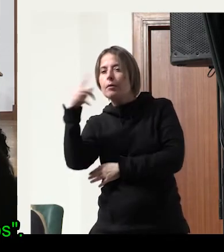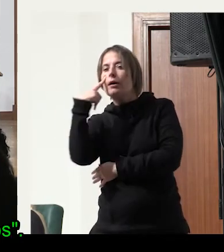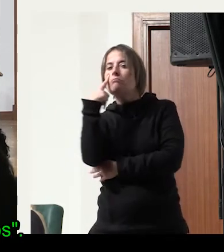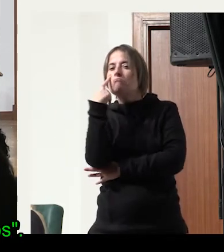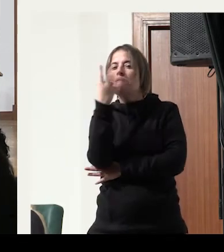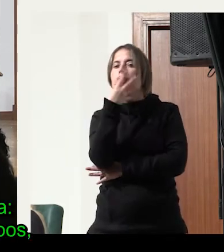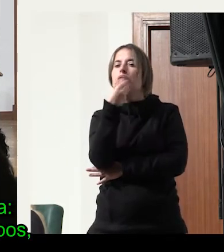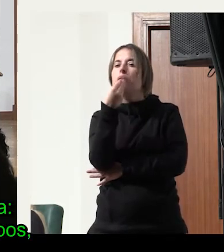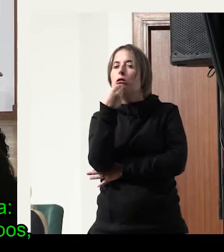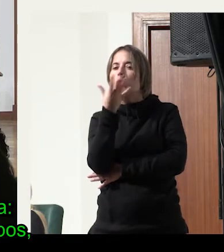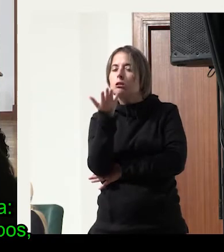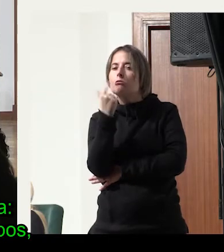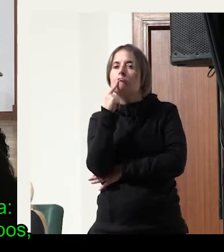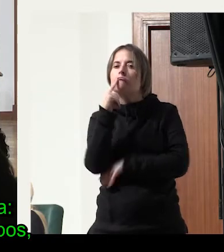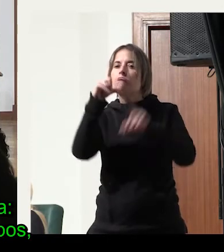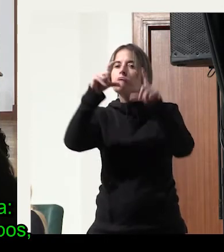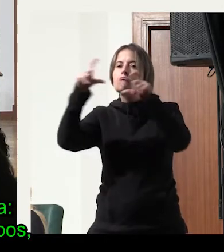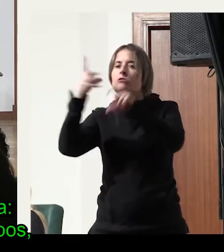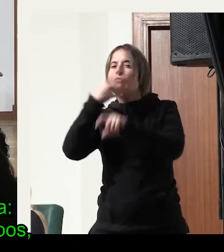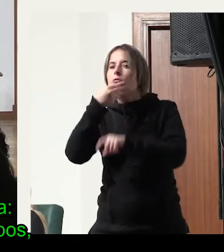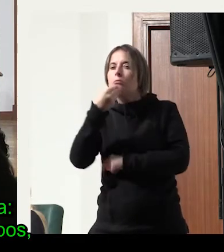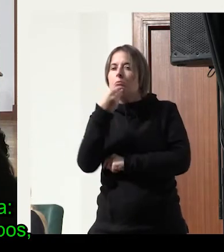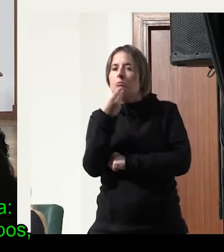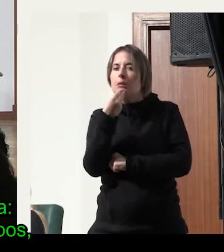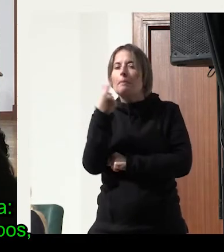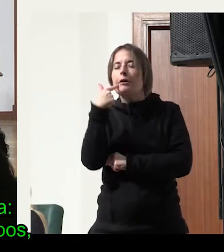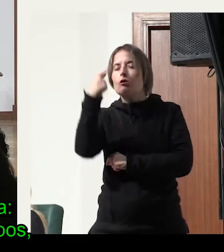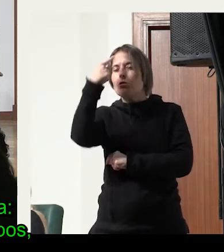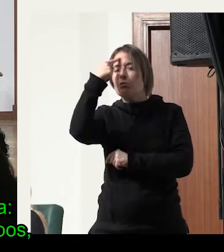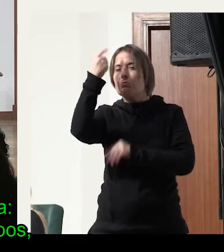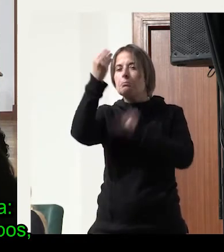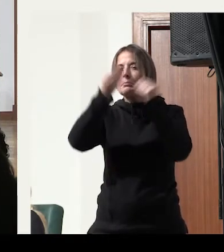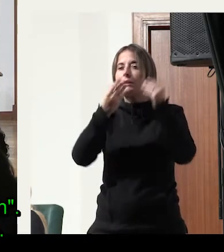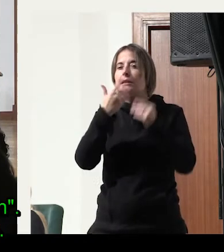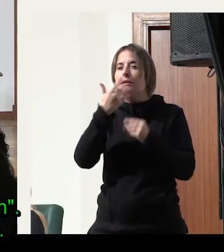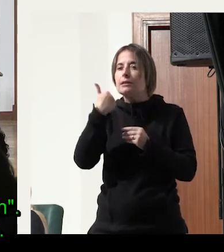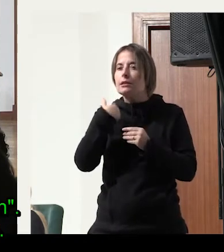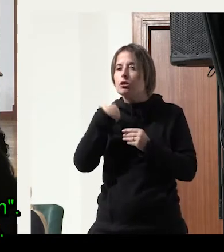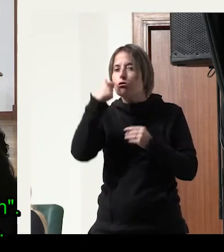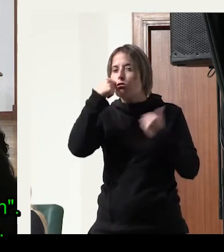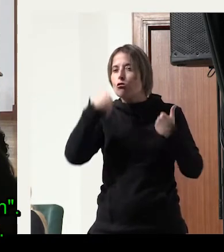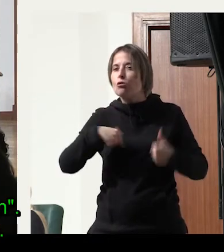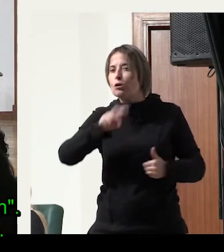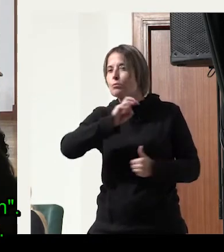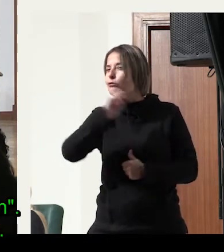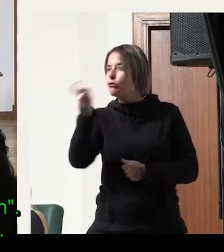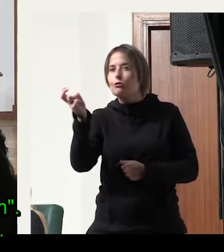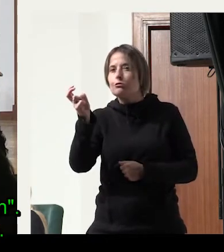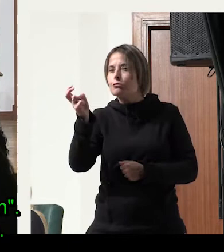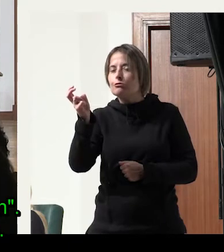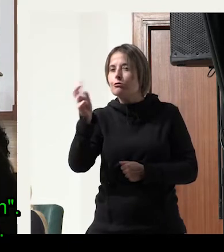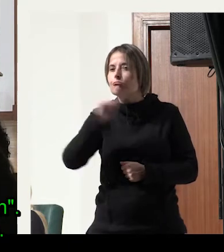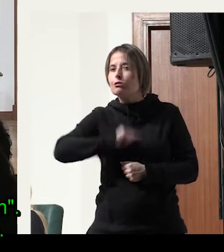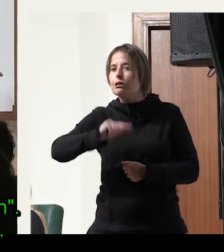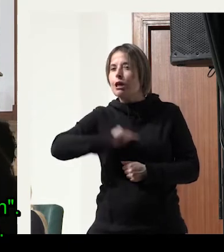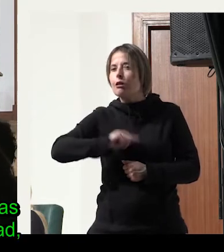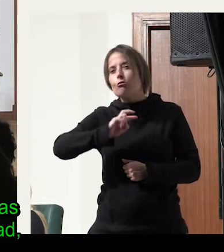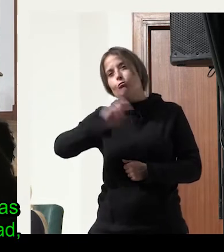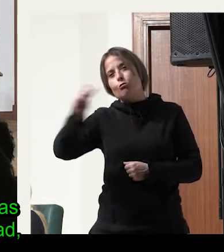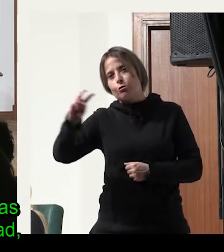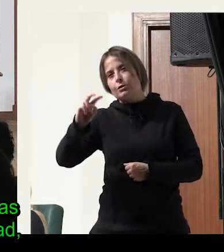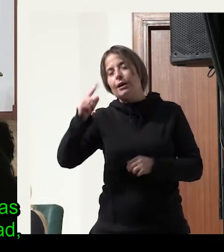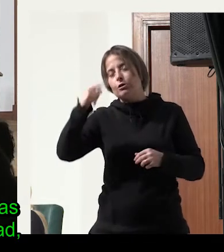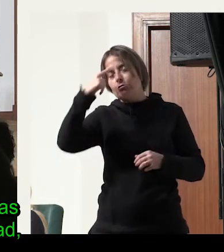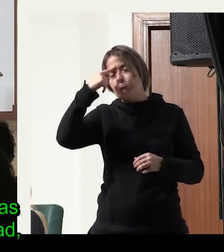hagan estas fotos, pero hacía un ejercicio. Yo decía, si estuviera viendo otros cuerpos, no tendría la misma sensación. Hay que hacer ese ejercicio.